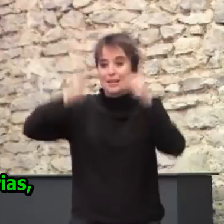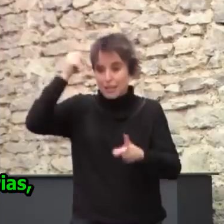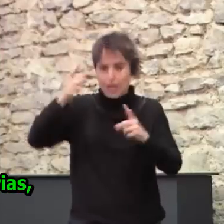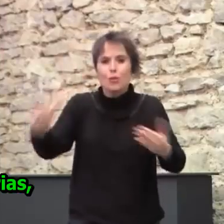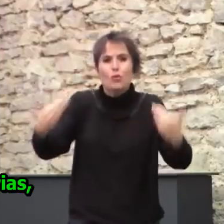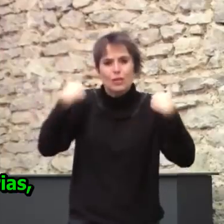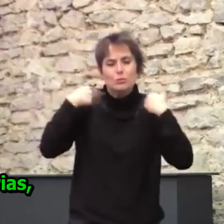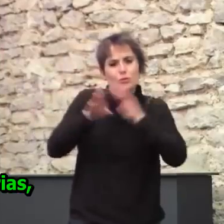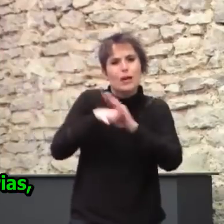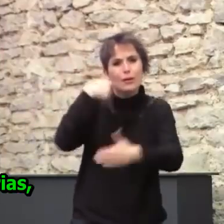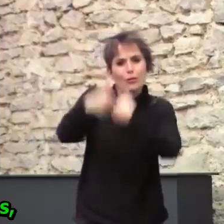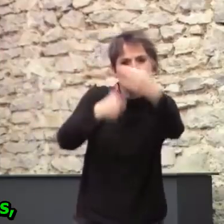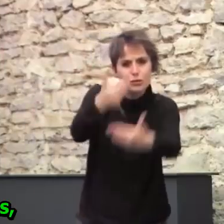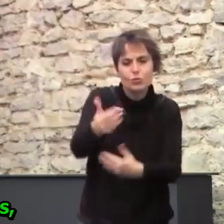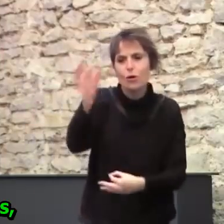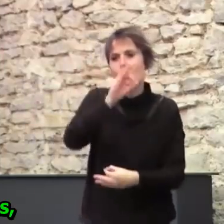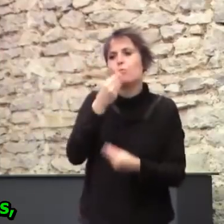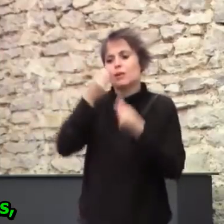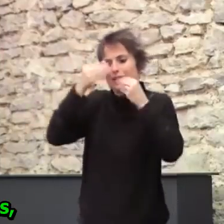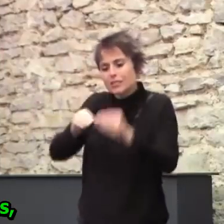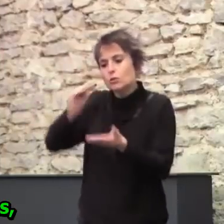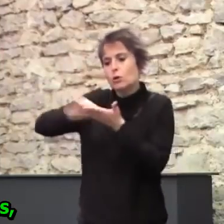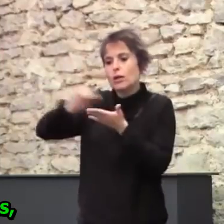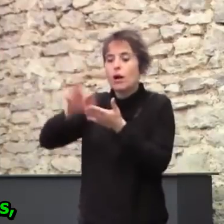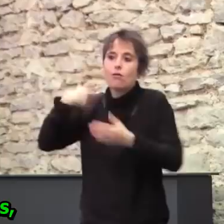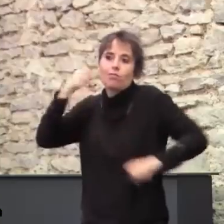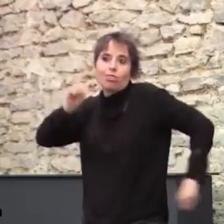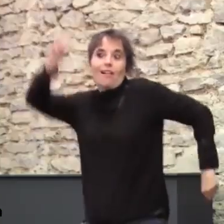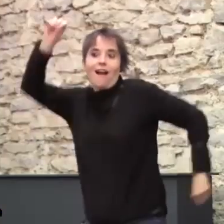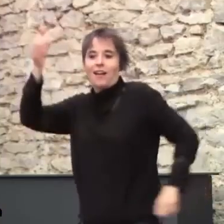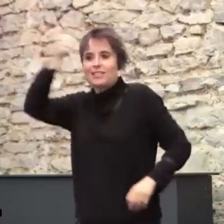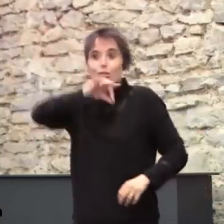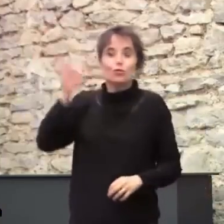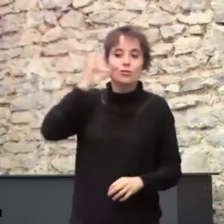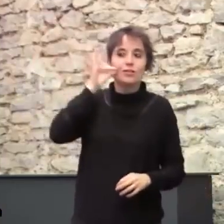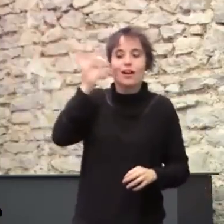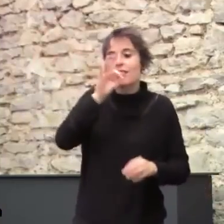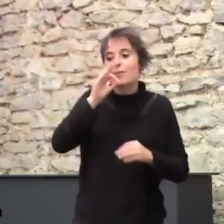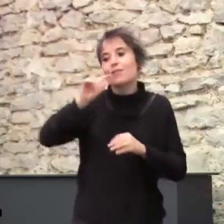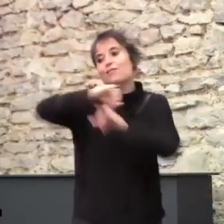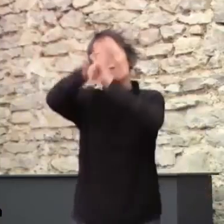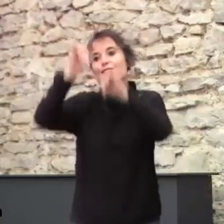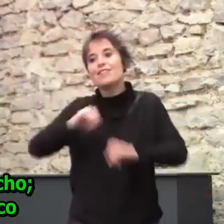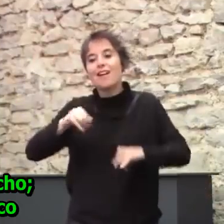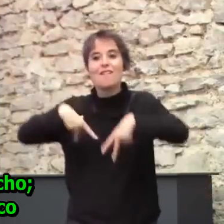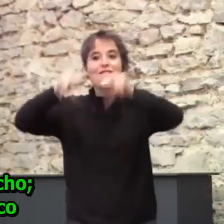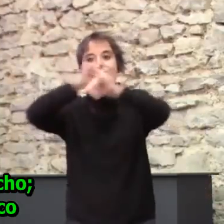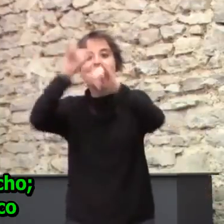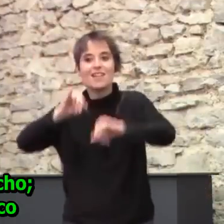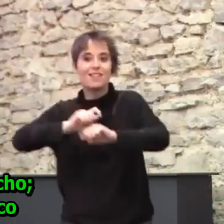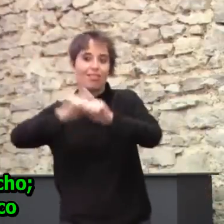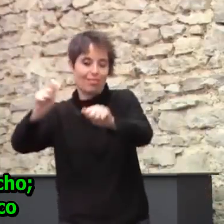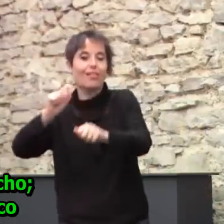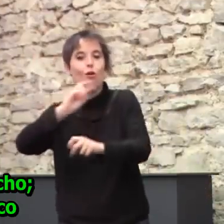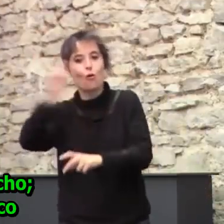nuevas historias, de nuevos relatos, de nuevos héroes y nuevas heroínas, de otras tramas y también de otros finales felices, ¿no? Yo ahora